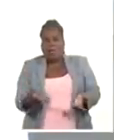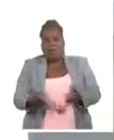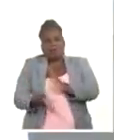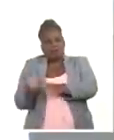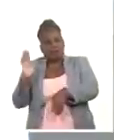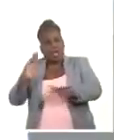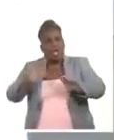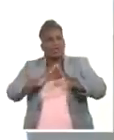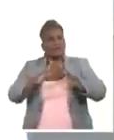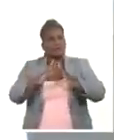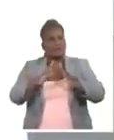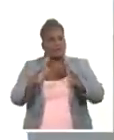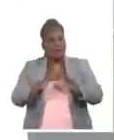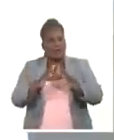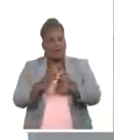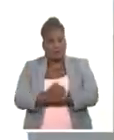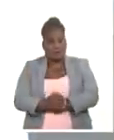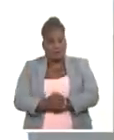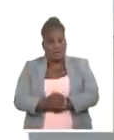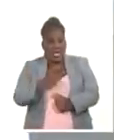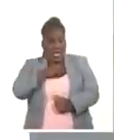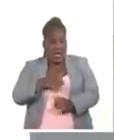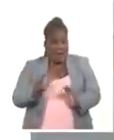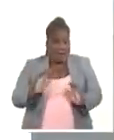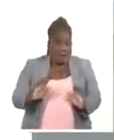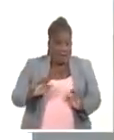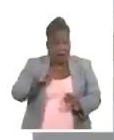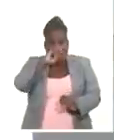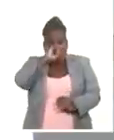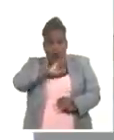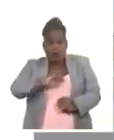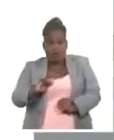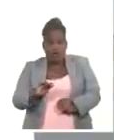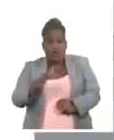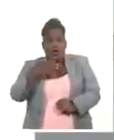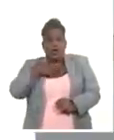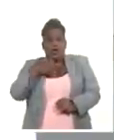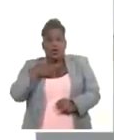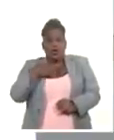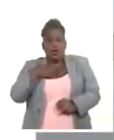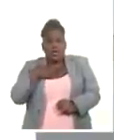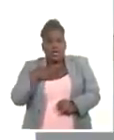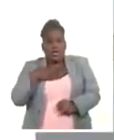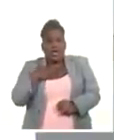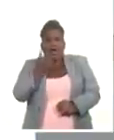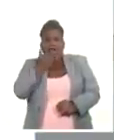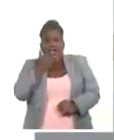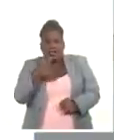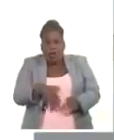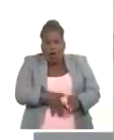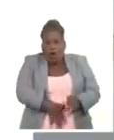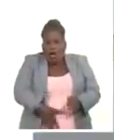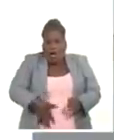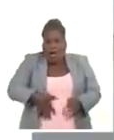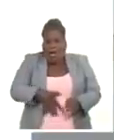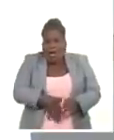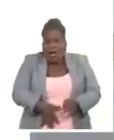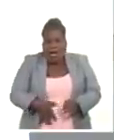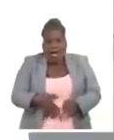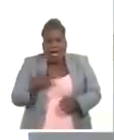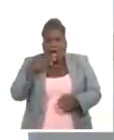alta. Sobre todo aquellos niños que no tienen lesiones en el abdomen, que no tienen grandes golpes, que solamente